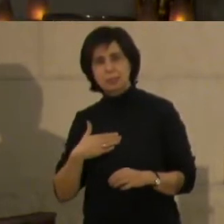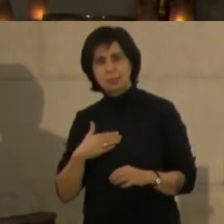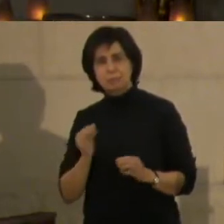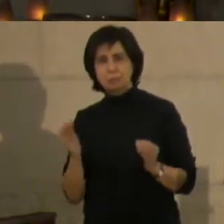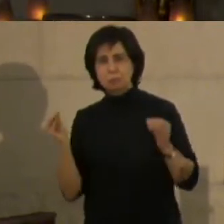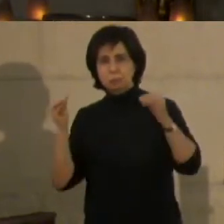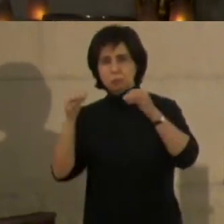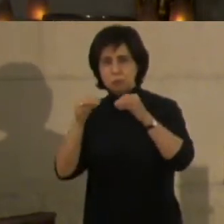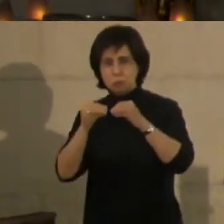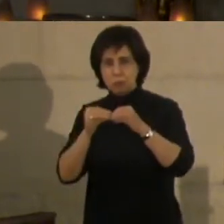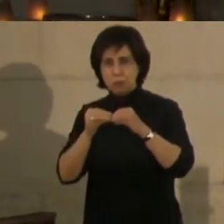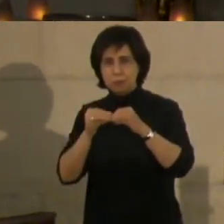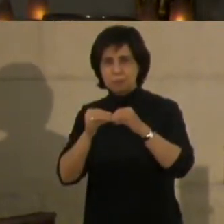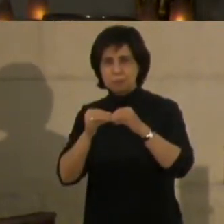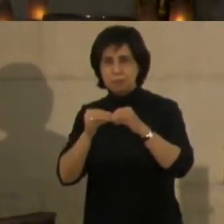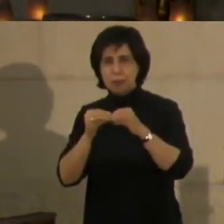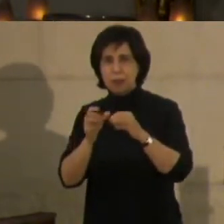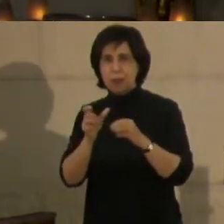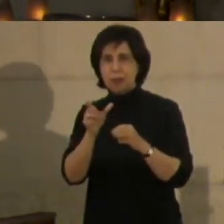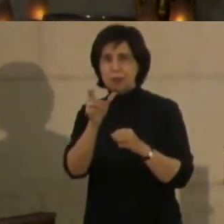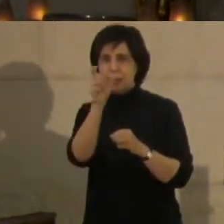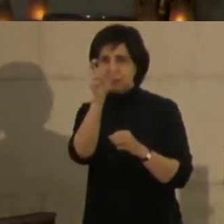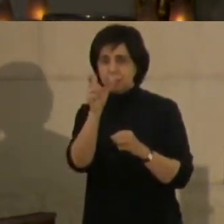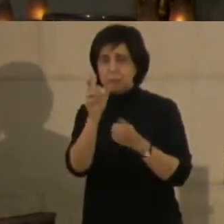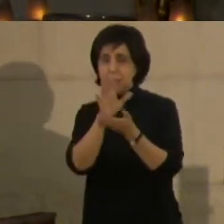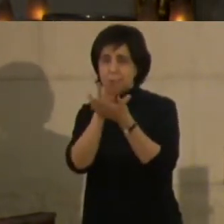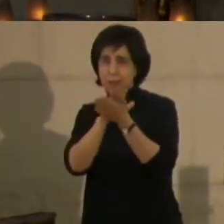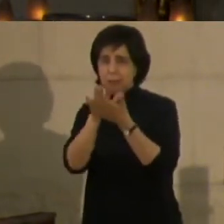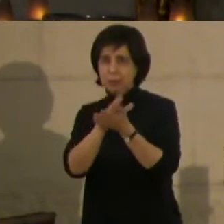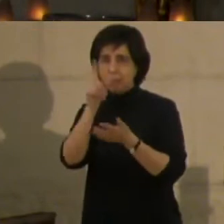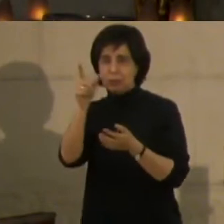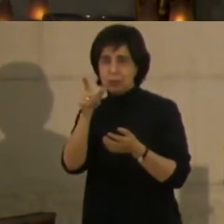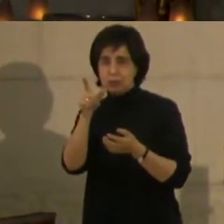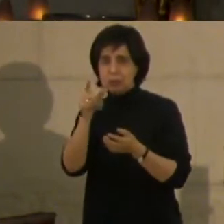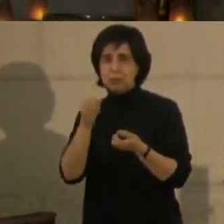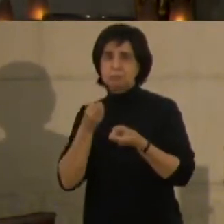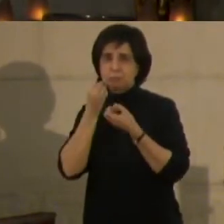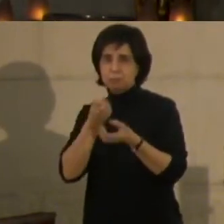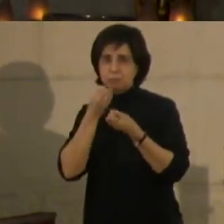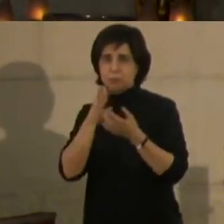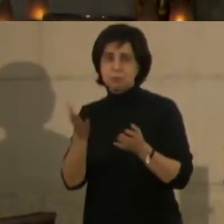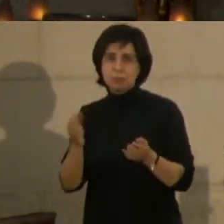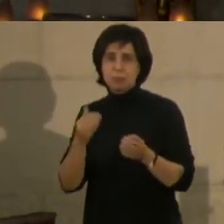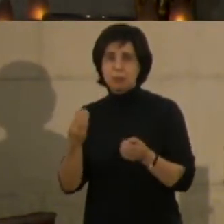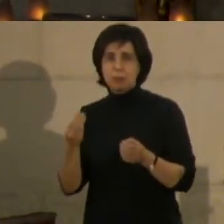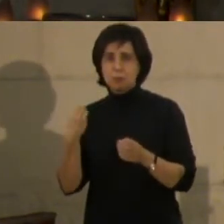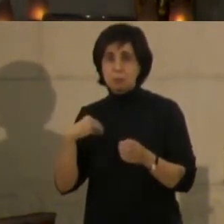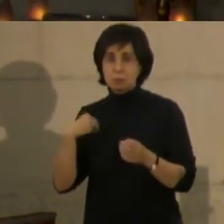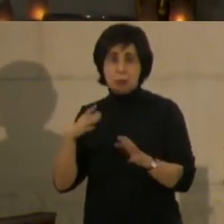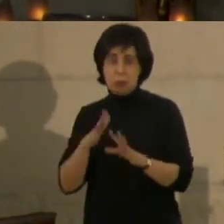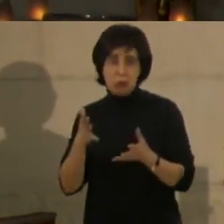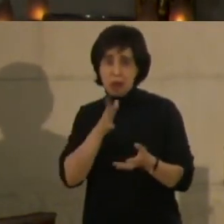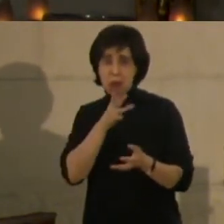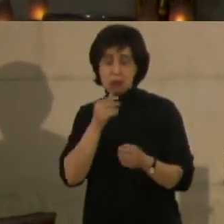sintetizar la palabra de Dios que acabamos de proclamar y que habéis